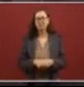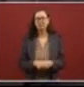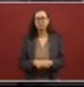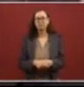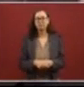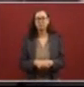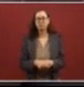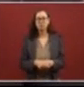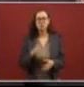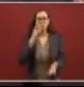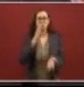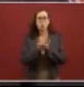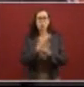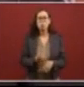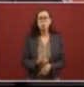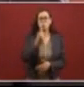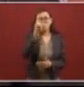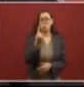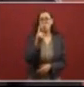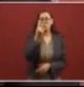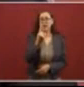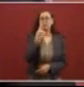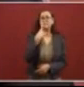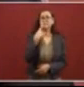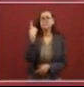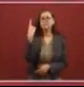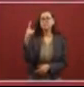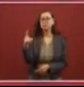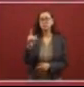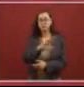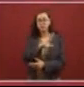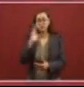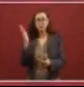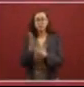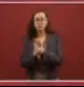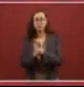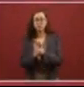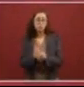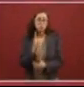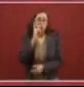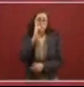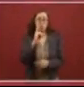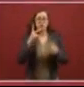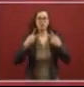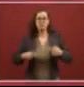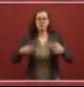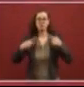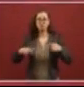Solo hubo una denuncia que se archivó de un funcionario,